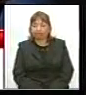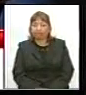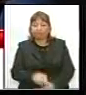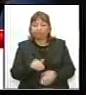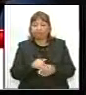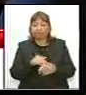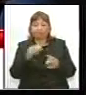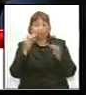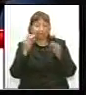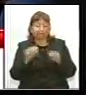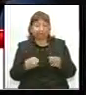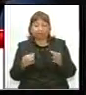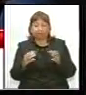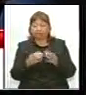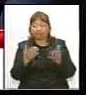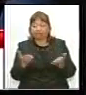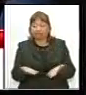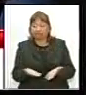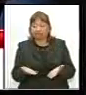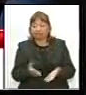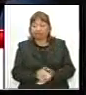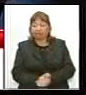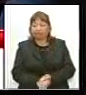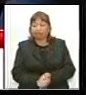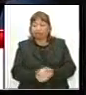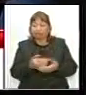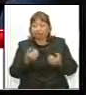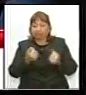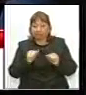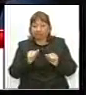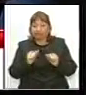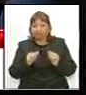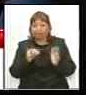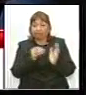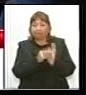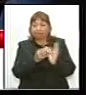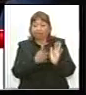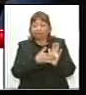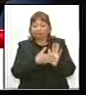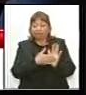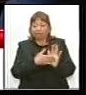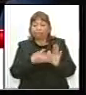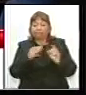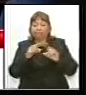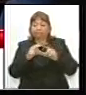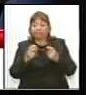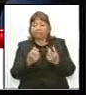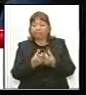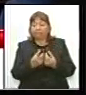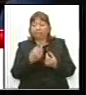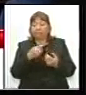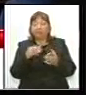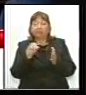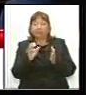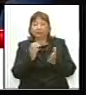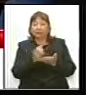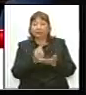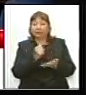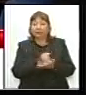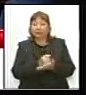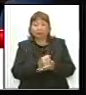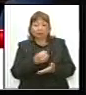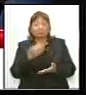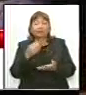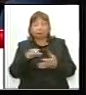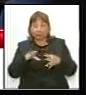caso concreto de esta posibilidad de inscribir bancadas, el Tribunal Constitucional